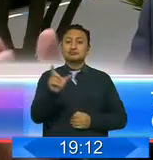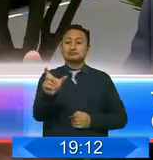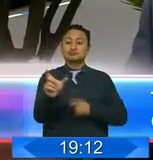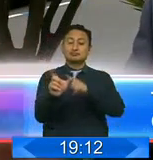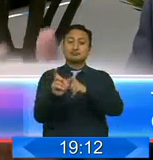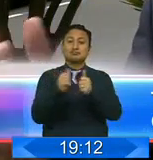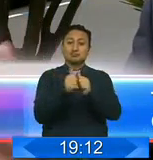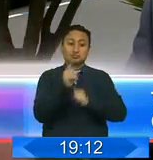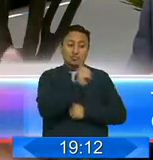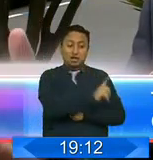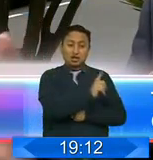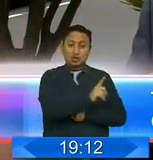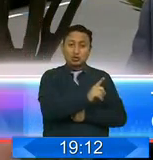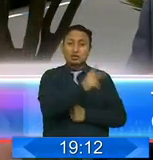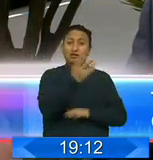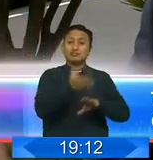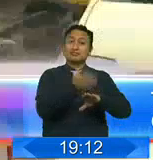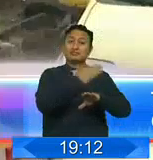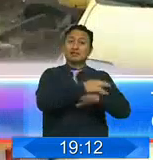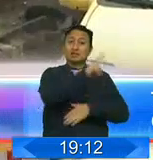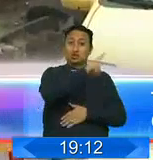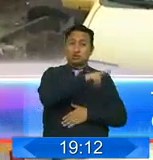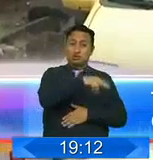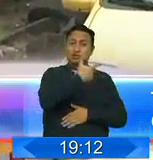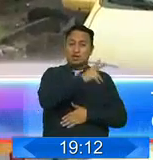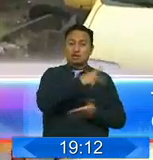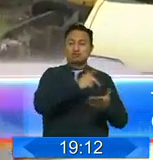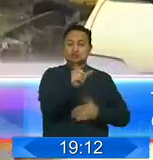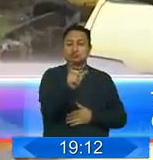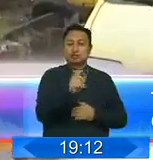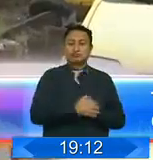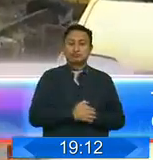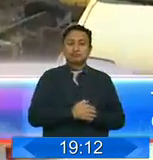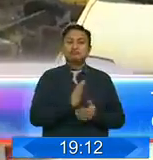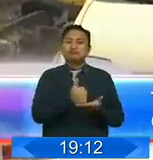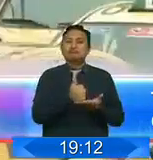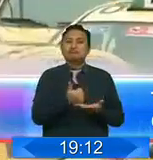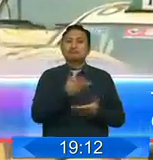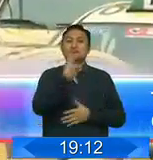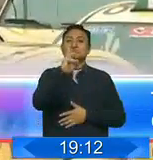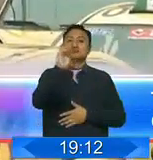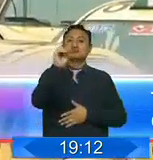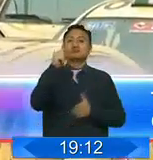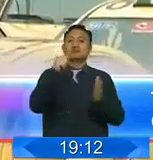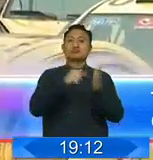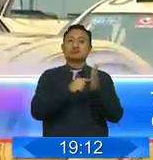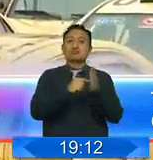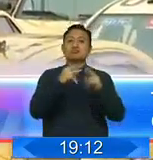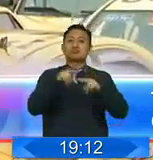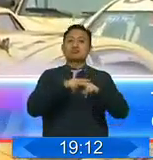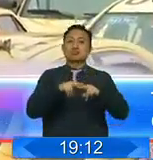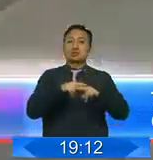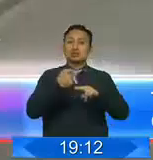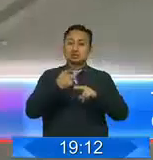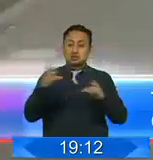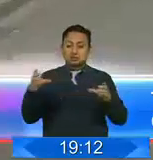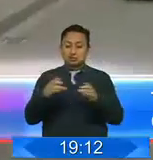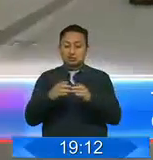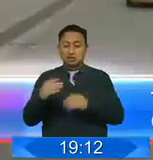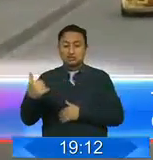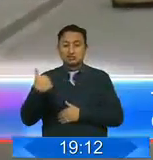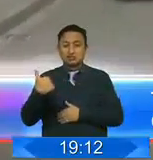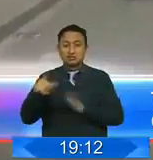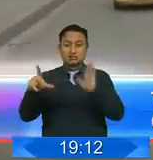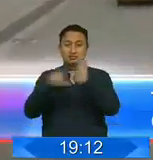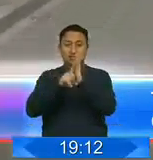cada compañero de los dos meses con recargo. Este beneficio es aplicable para los más de 60.000 taxistas agremiados que cuentan con su certificado legal